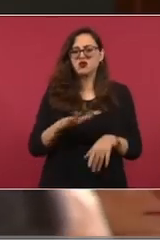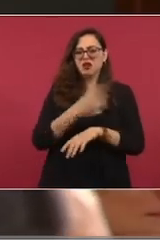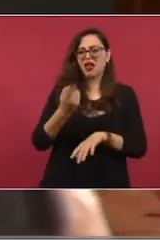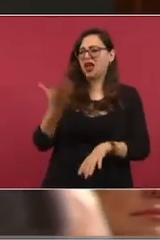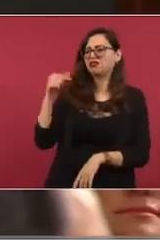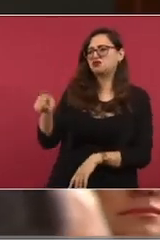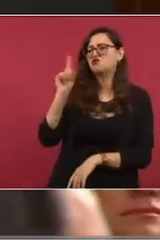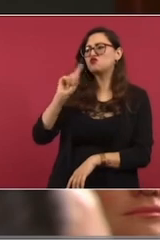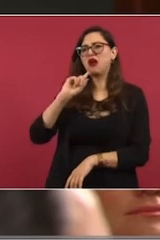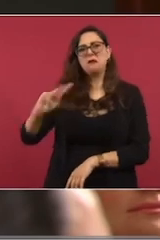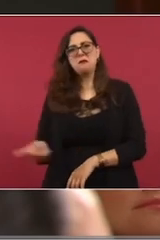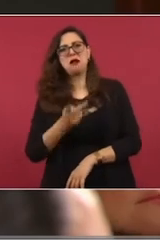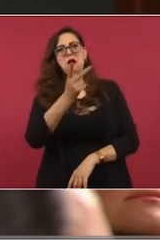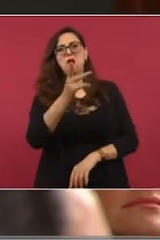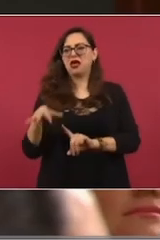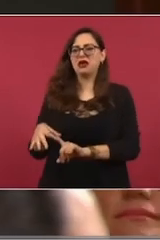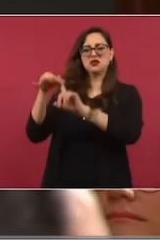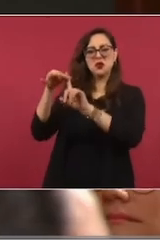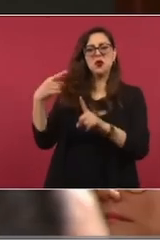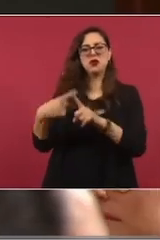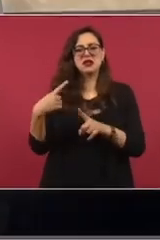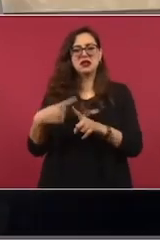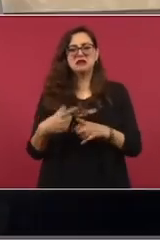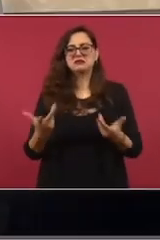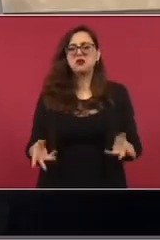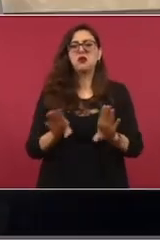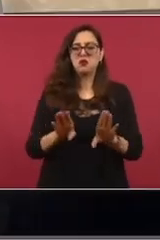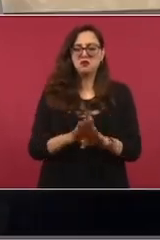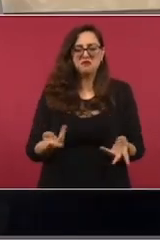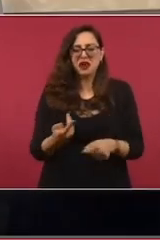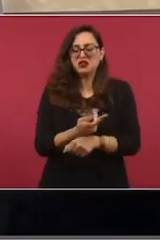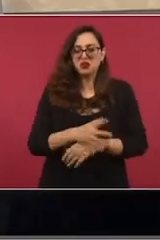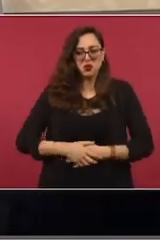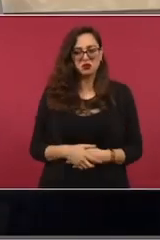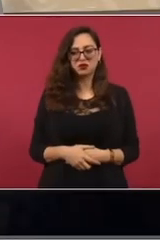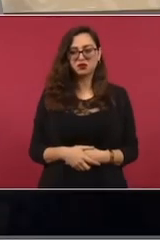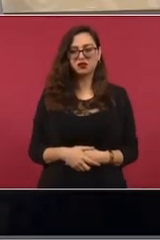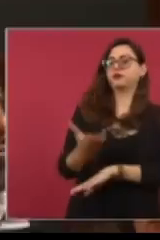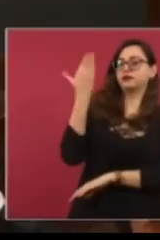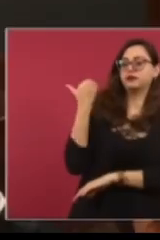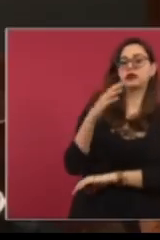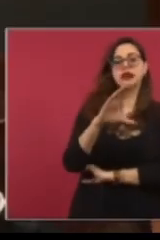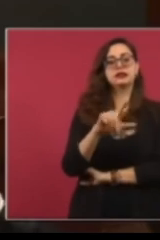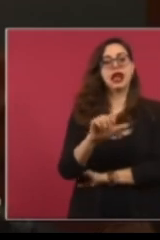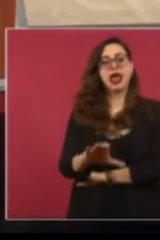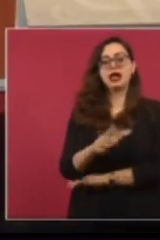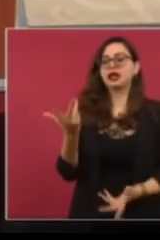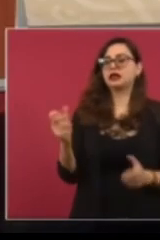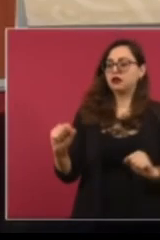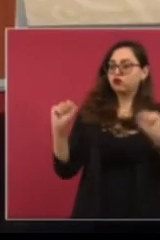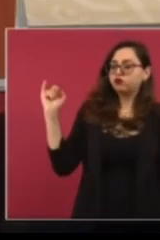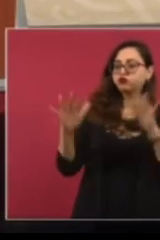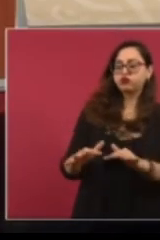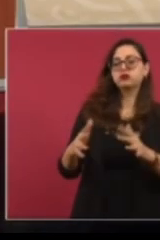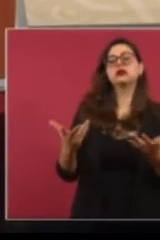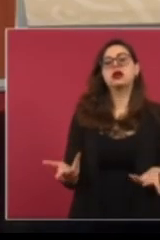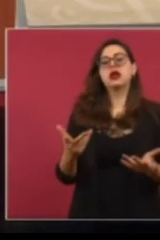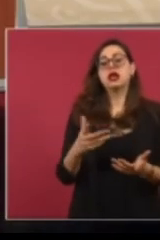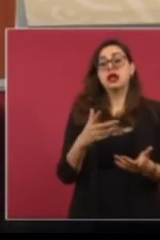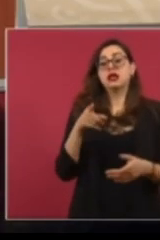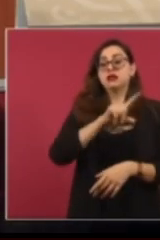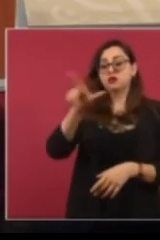esta persona y para la información acerca de las nuevas generaciones que sepan el por qué Cómo la ven amigos